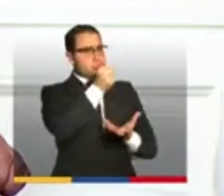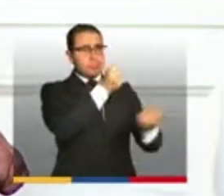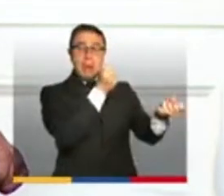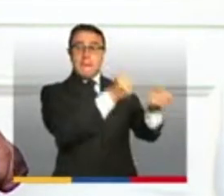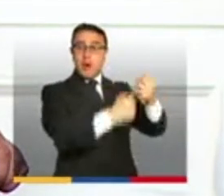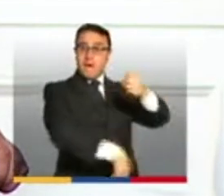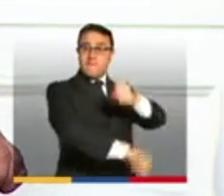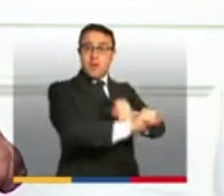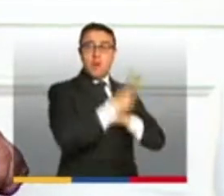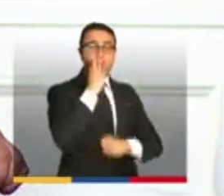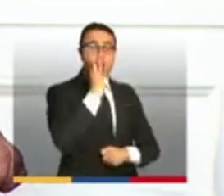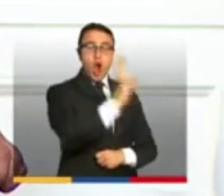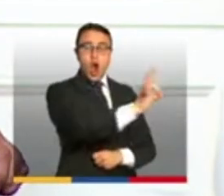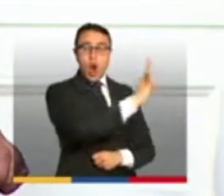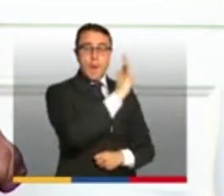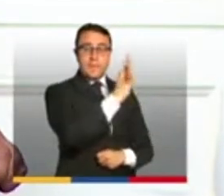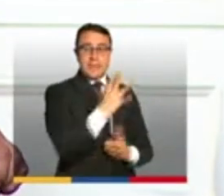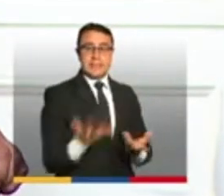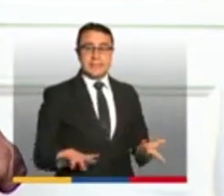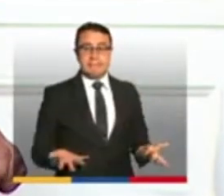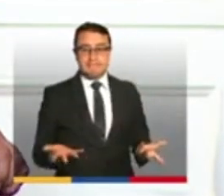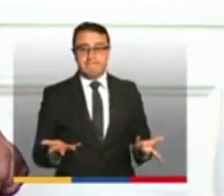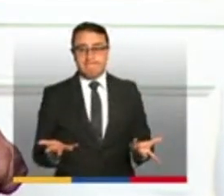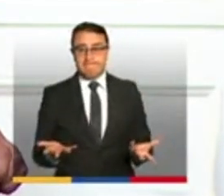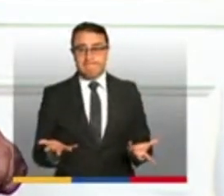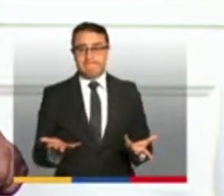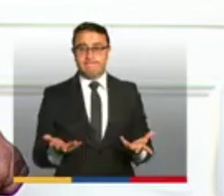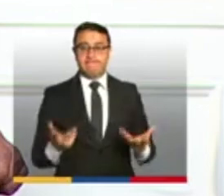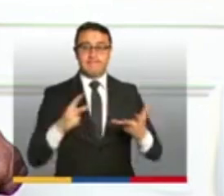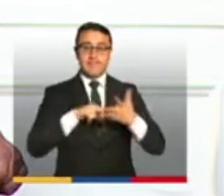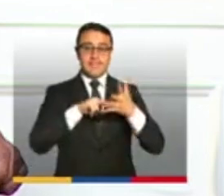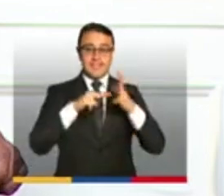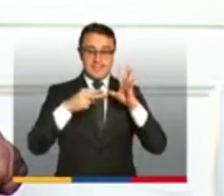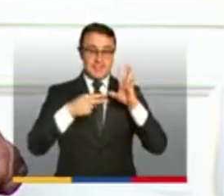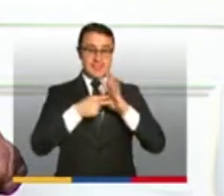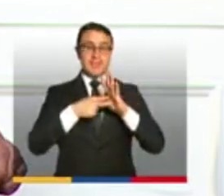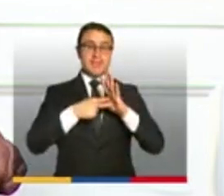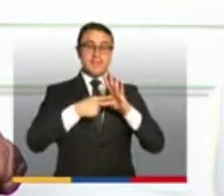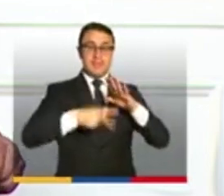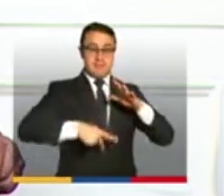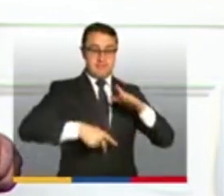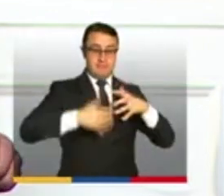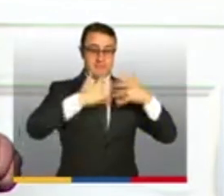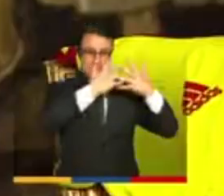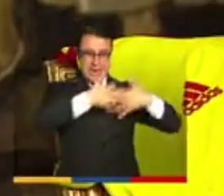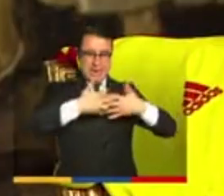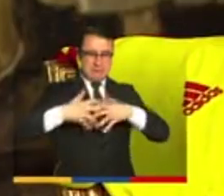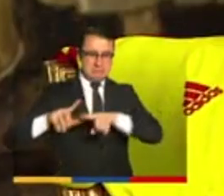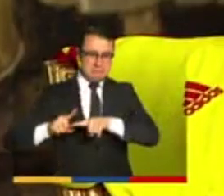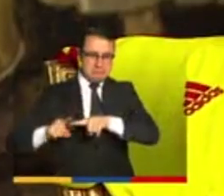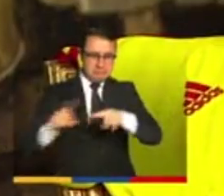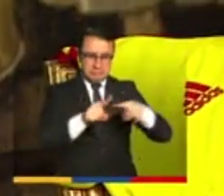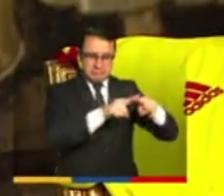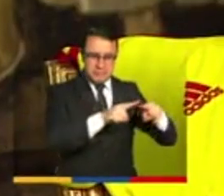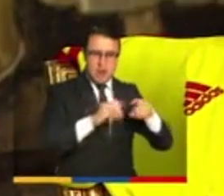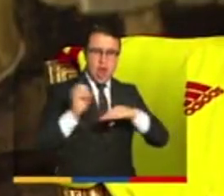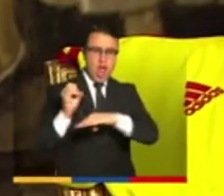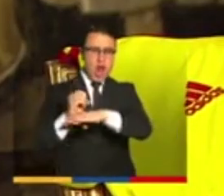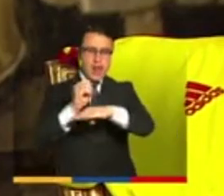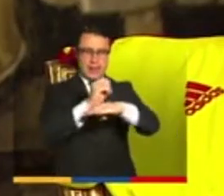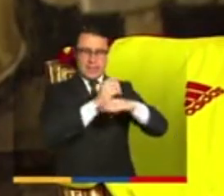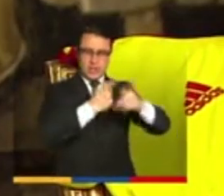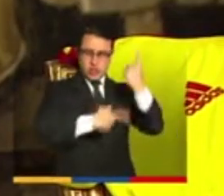masculino, lo cual significa una mentalidad en el campo directivo de este tipo de